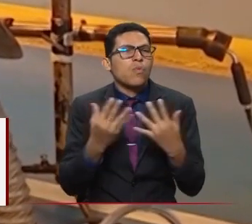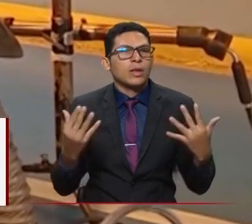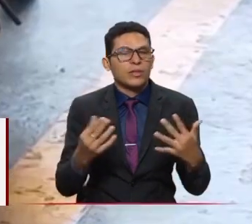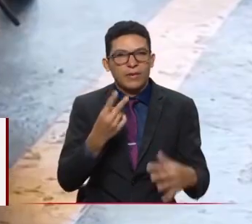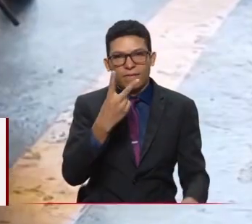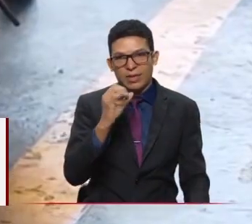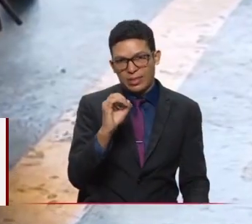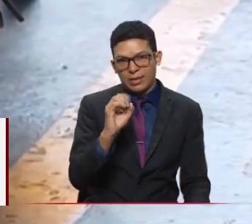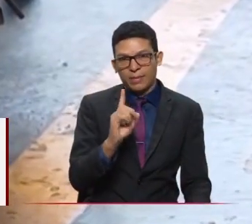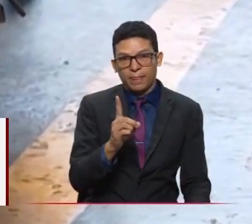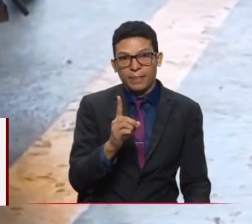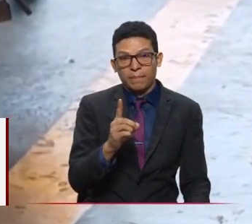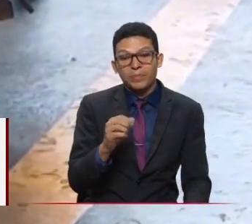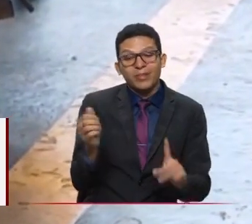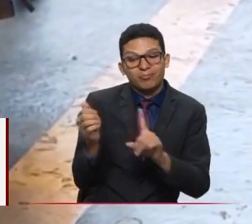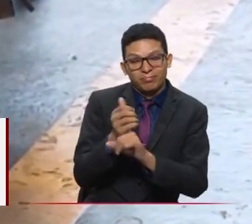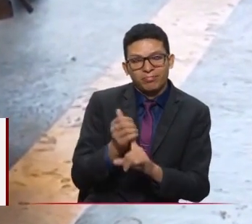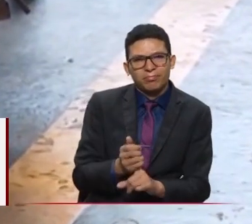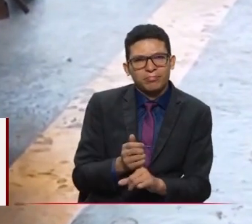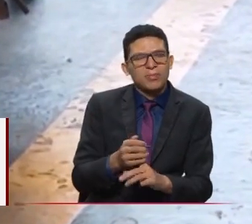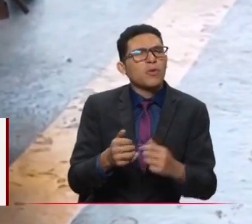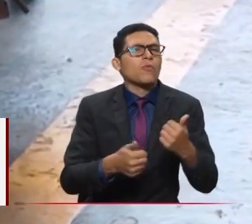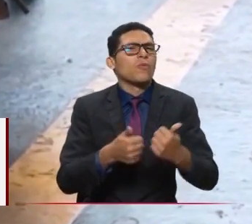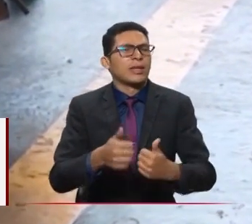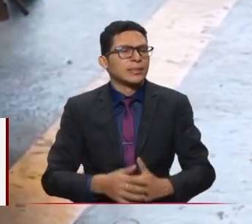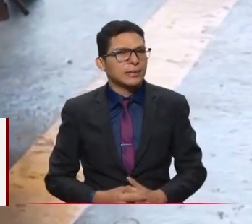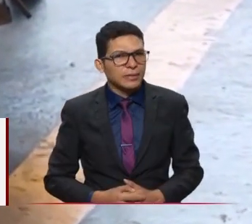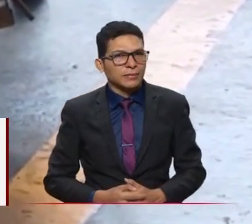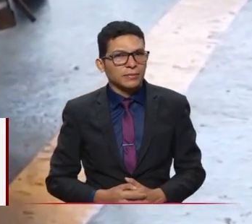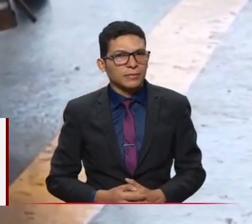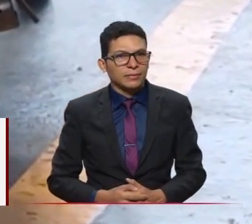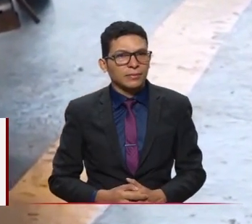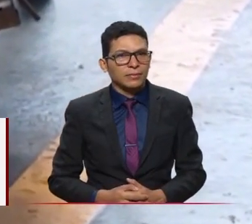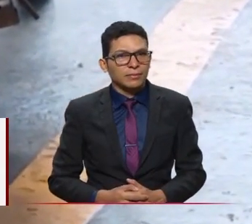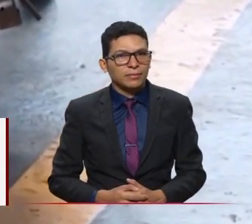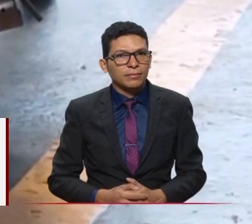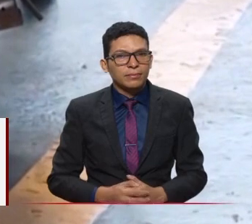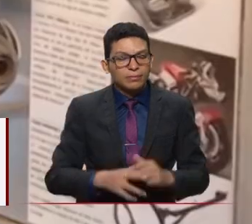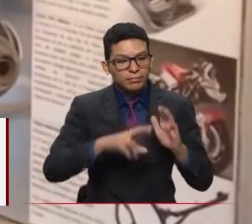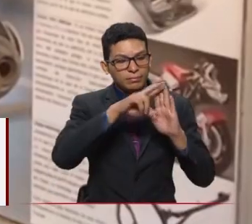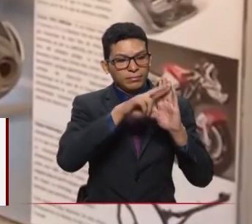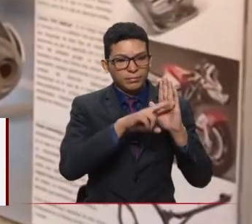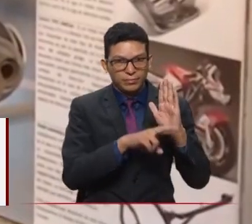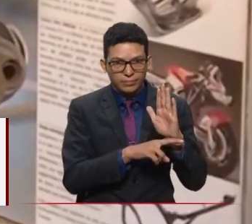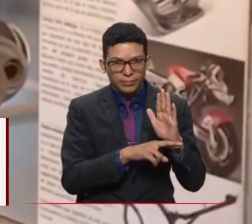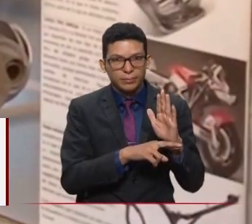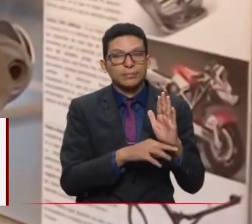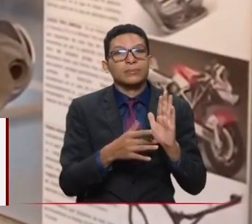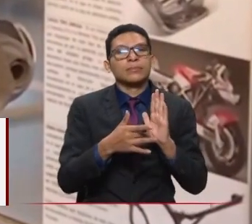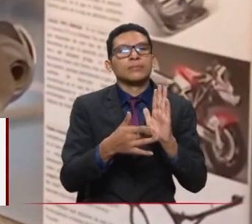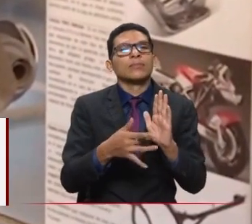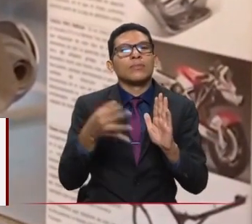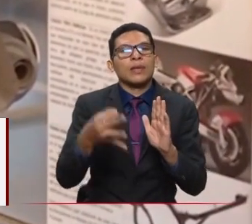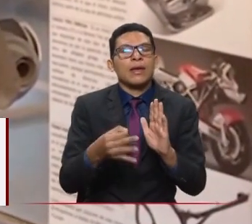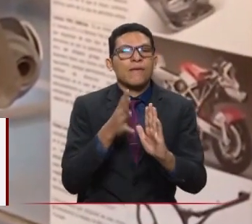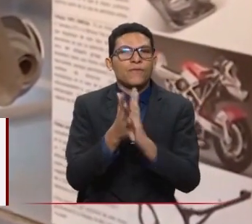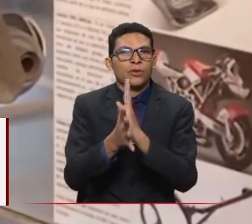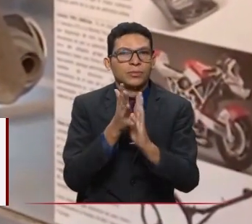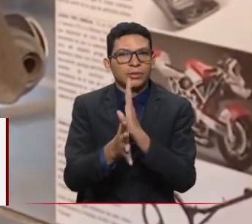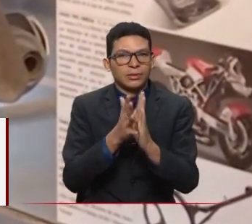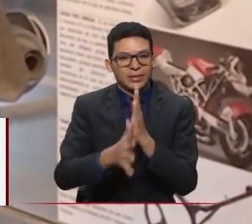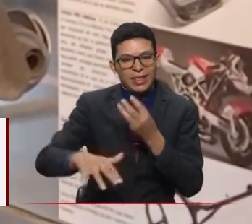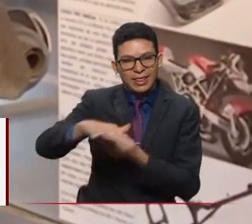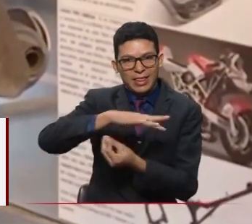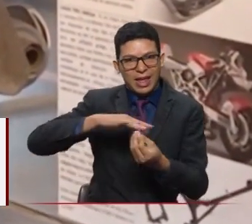20. Allí hay unos hallazgos. ¿Cuáles son? Los hallazgos son regulaciones, ¿sí? Presentaciones de información al